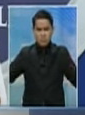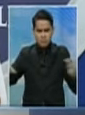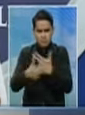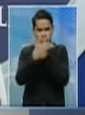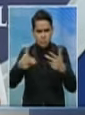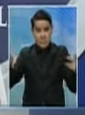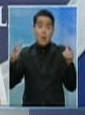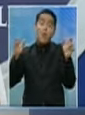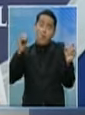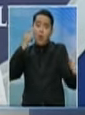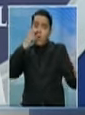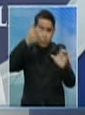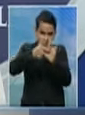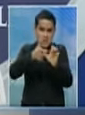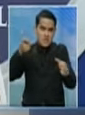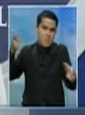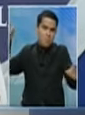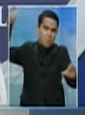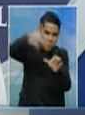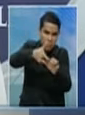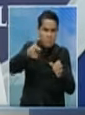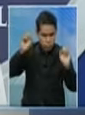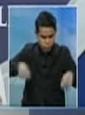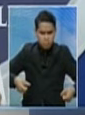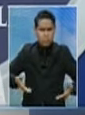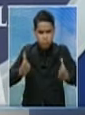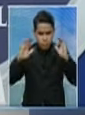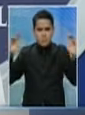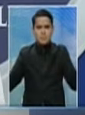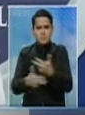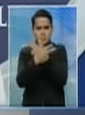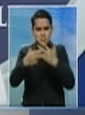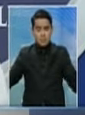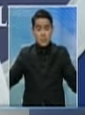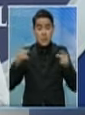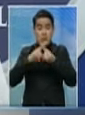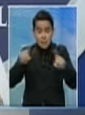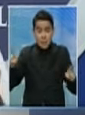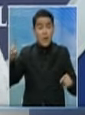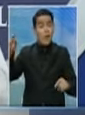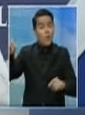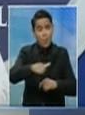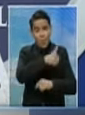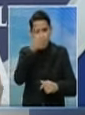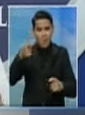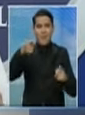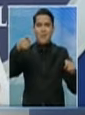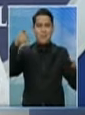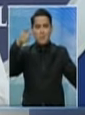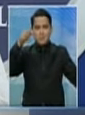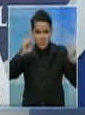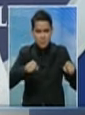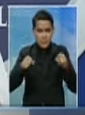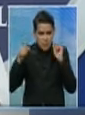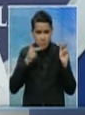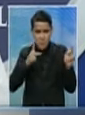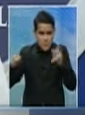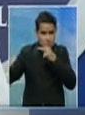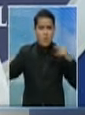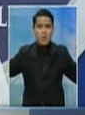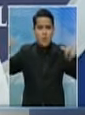abastecimiento de combustible. En todo caso, en cualquier desplazamiento deben respetar las recomendaciones y